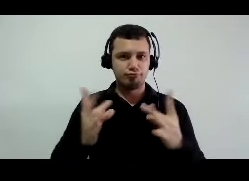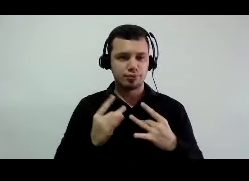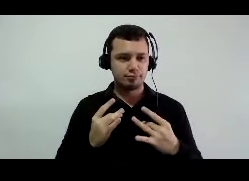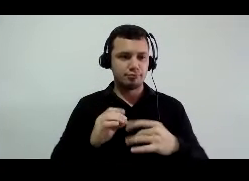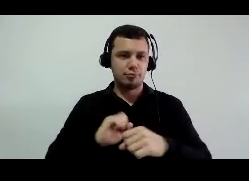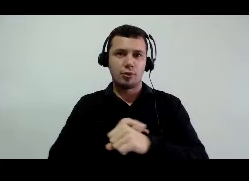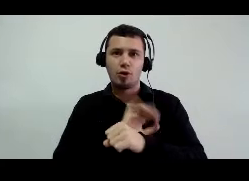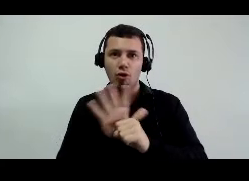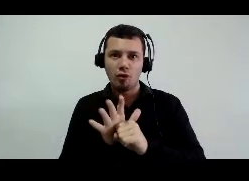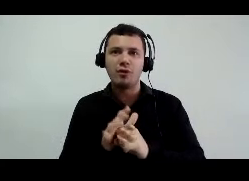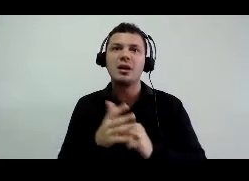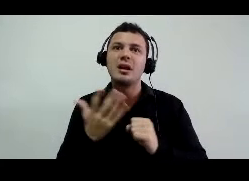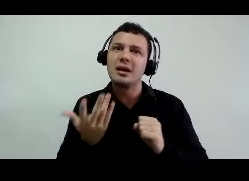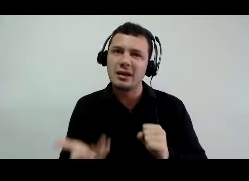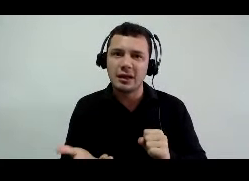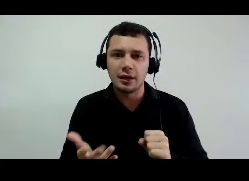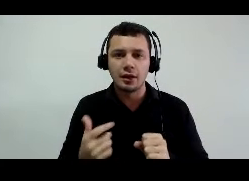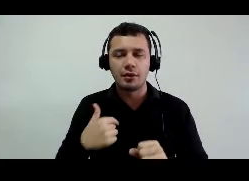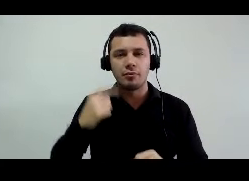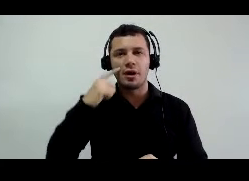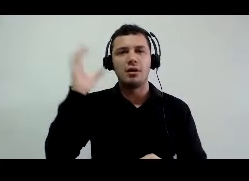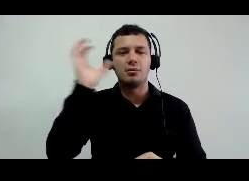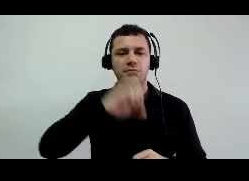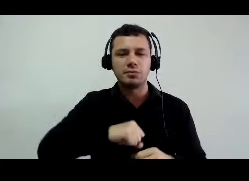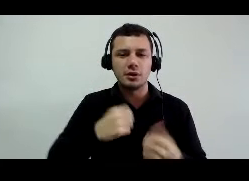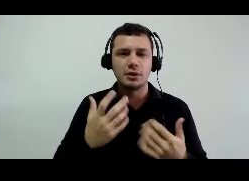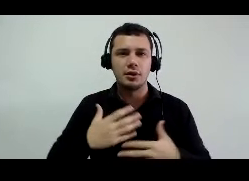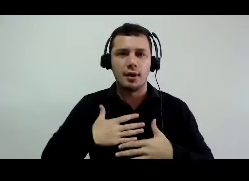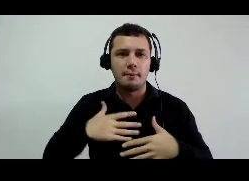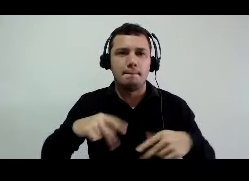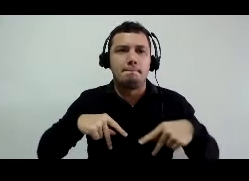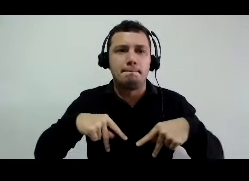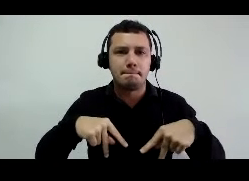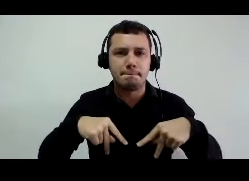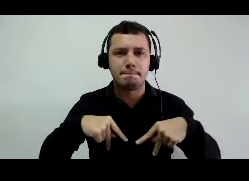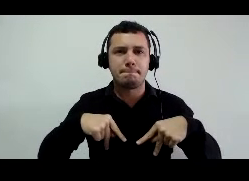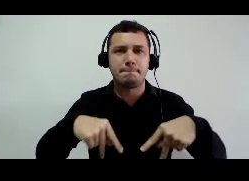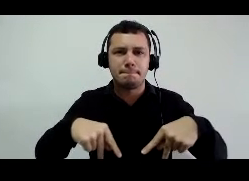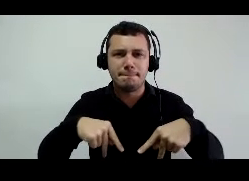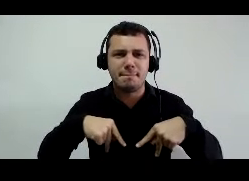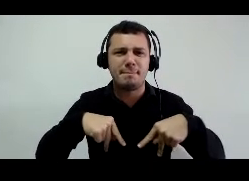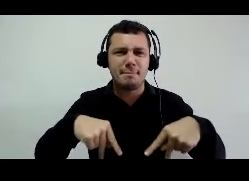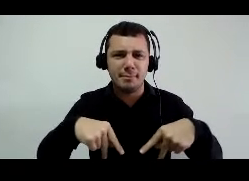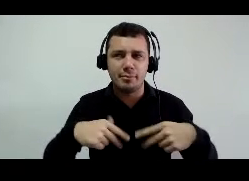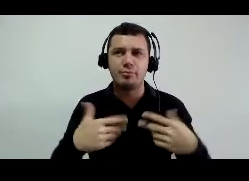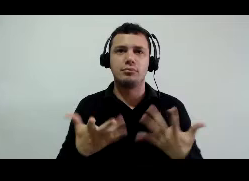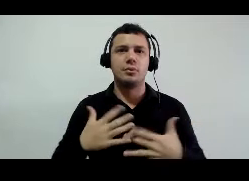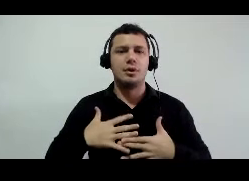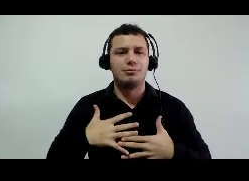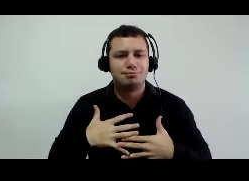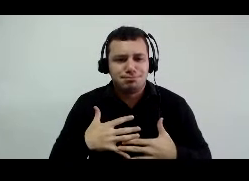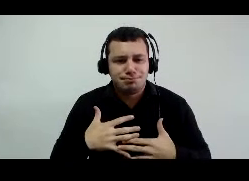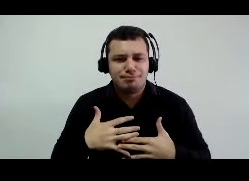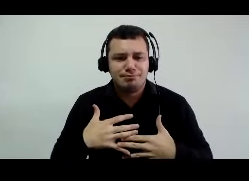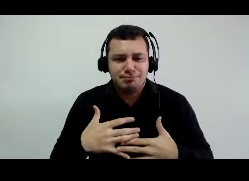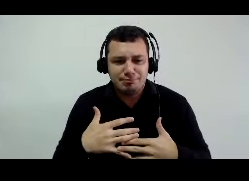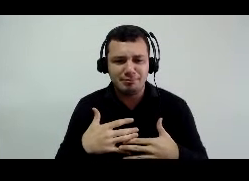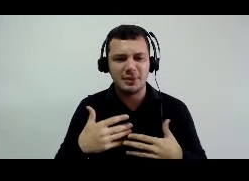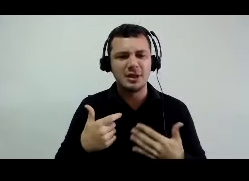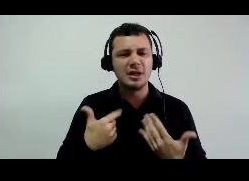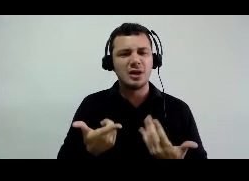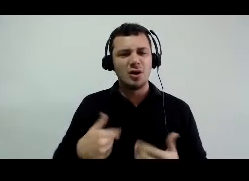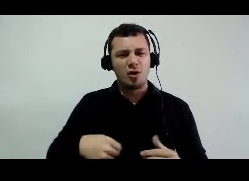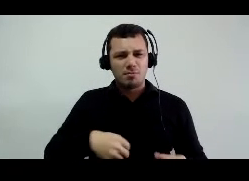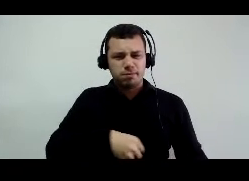pueden presentar sepsis, pueden presentar neumonía, pueden venir con dificultad respiratoria o con síntomas